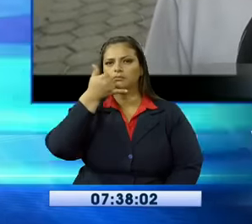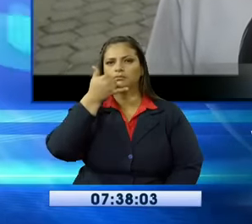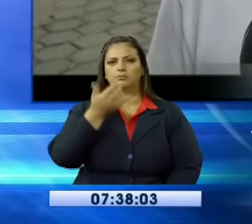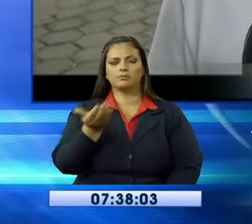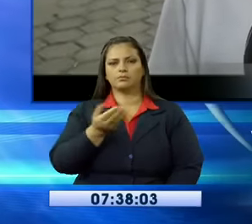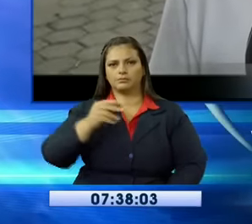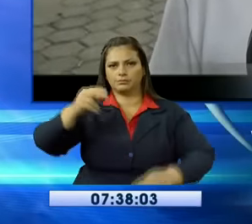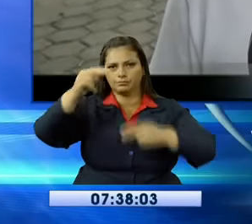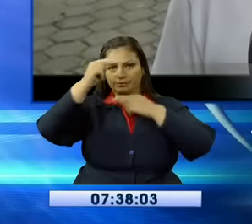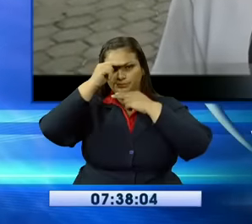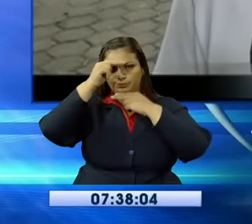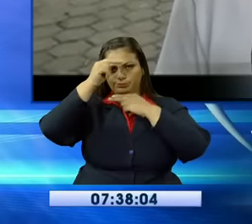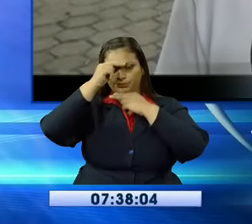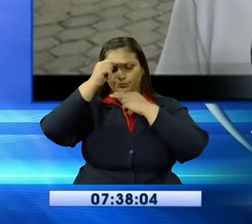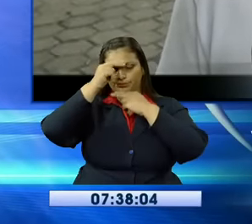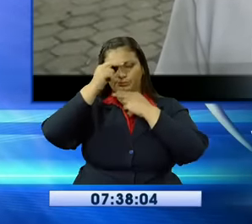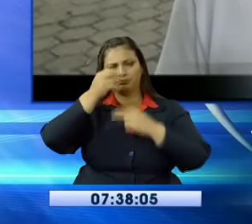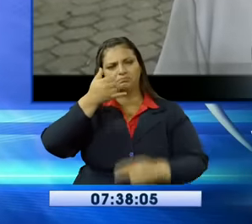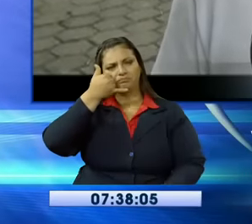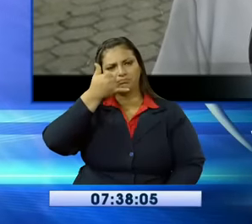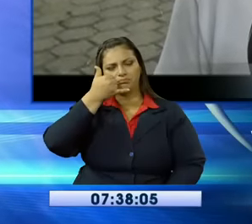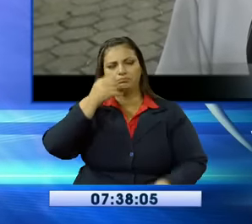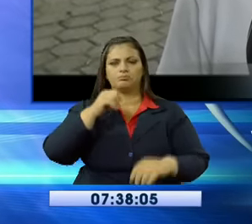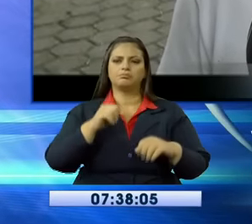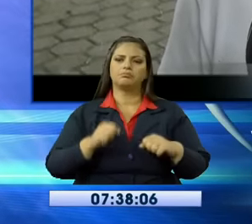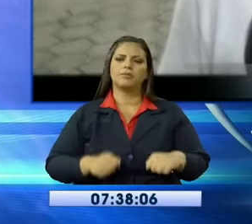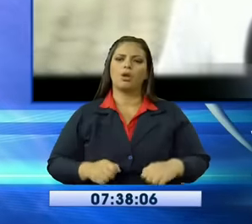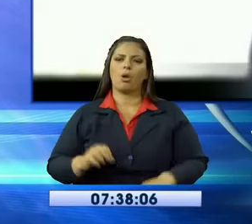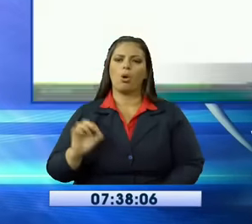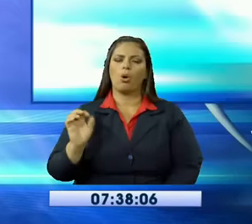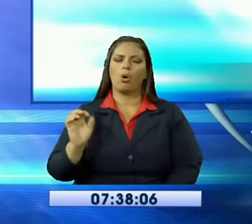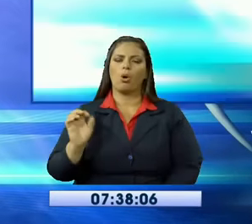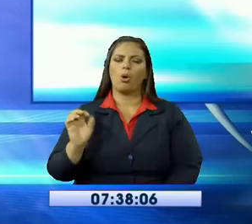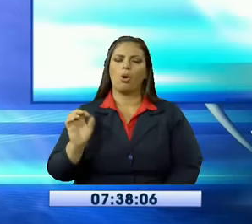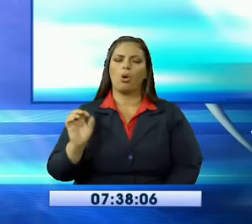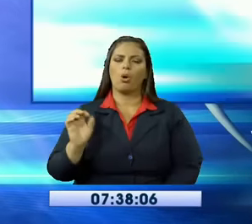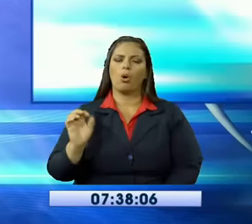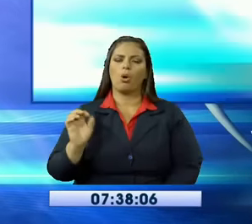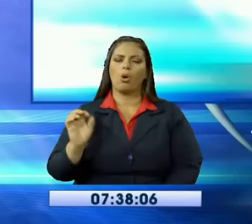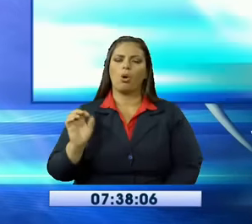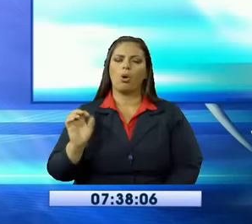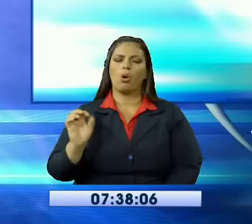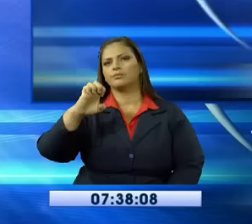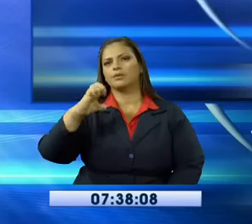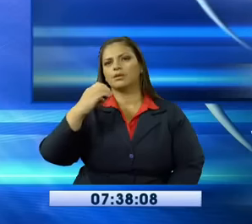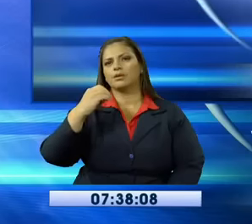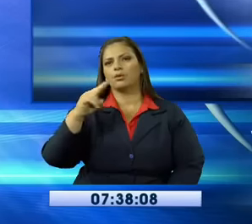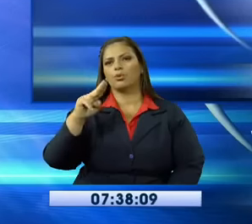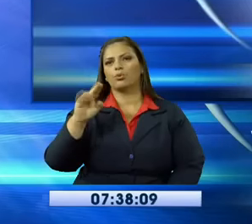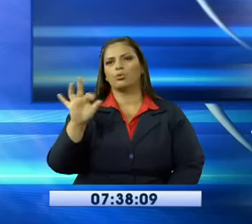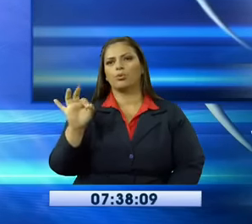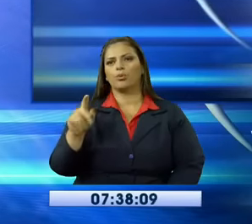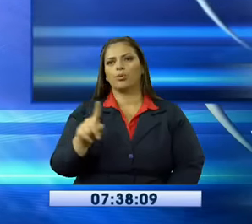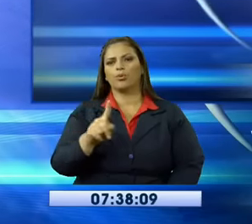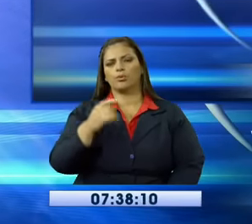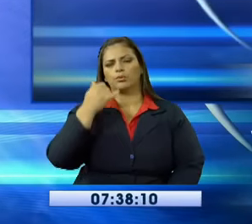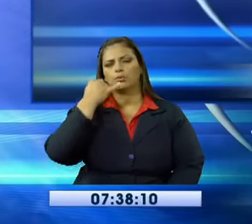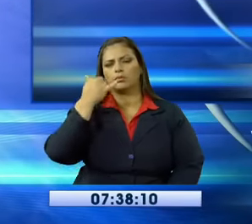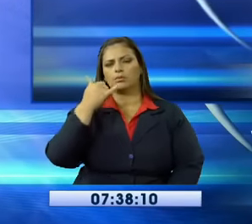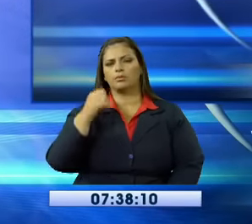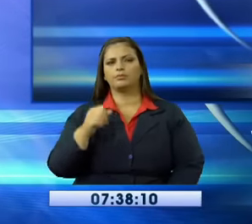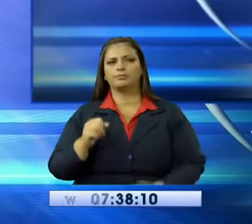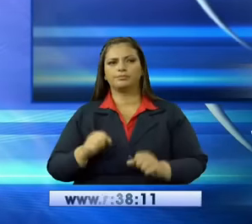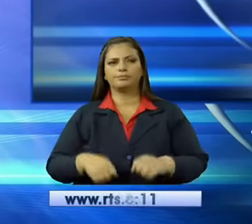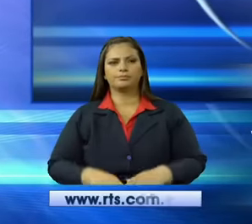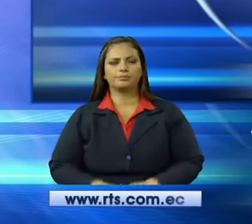O, si acaso, pues, no puede llamar a nuestros números telefónicos, pero que el ECO 911 está de inmediato para atenderlo. Hugo y